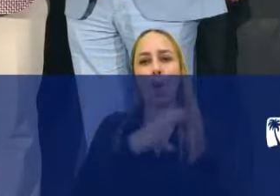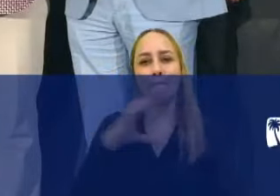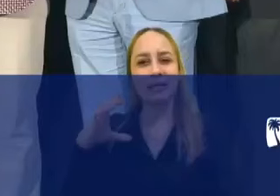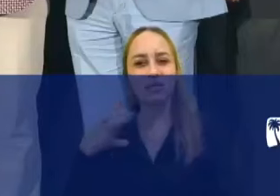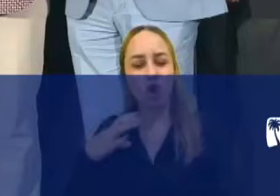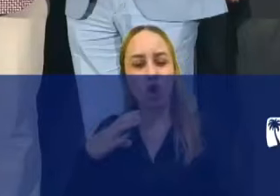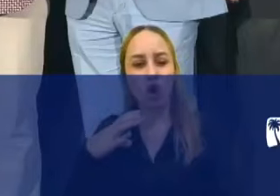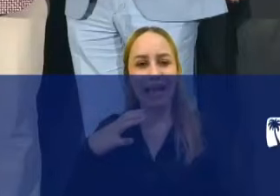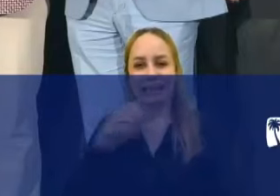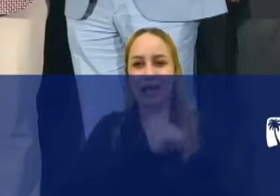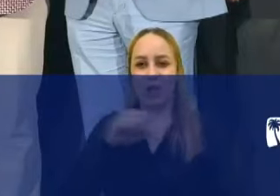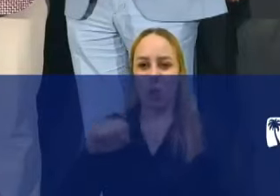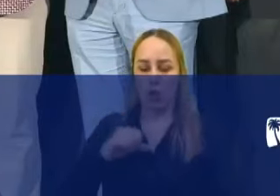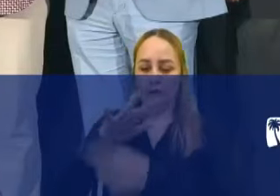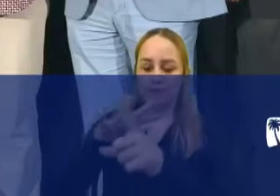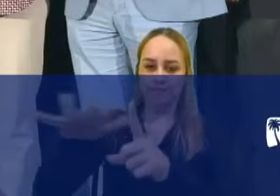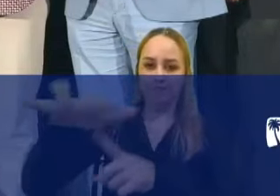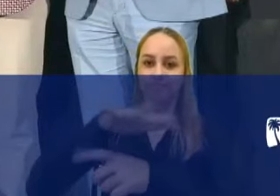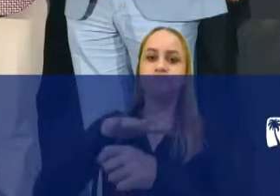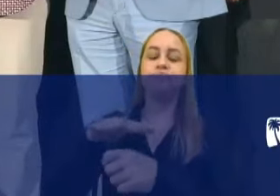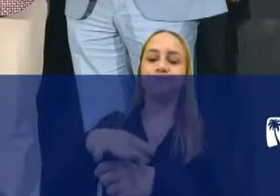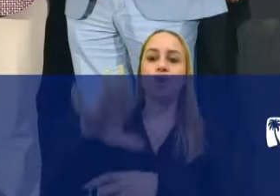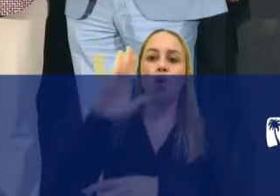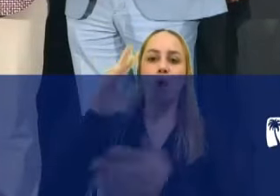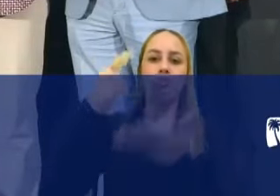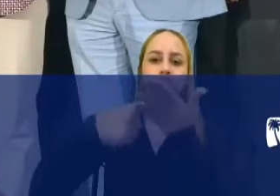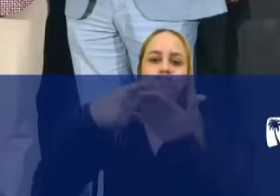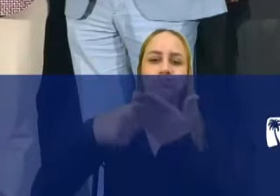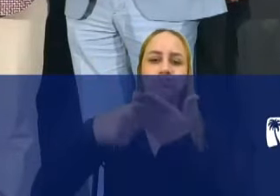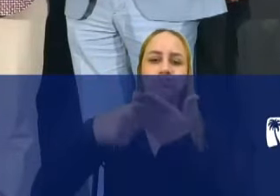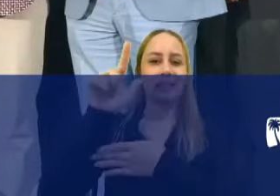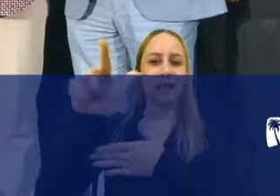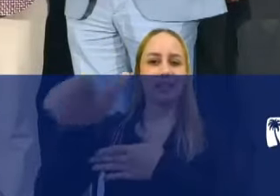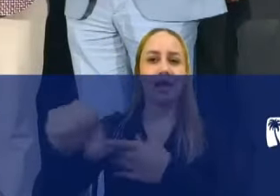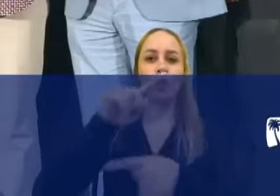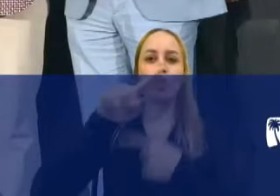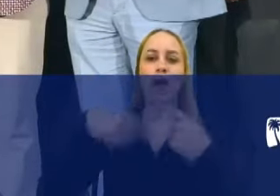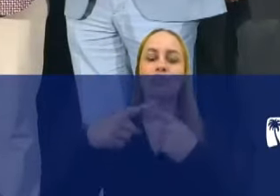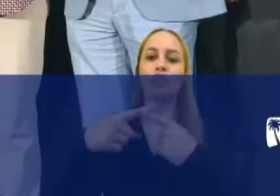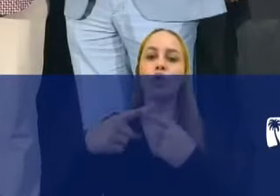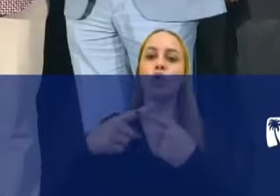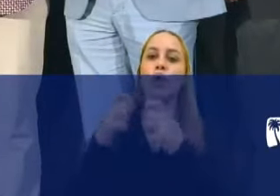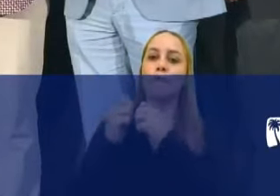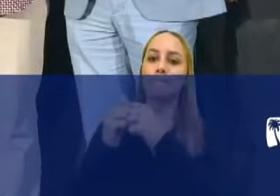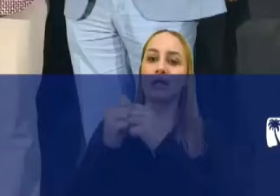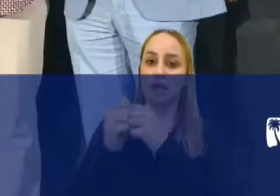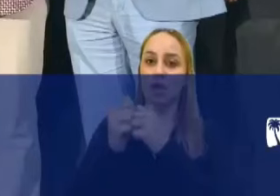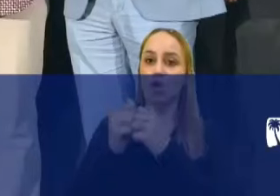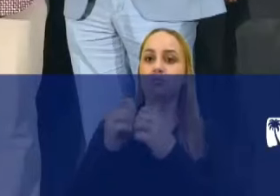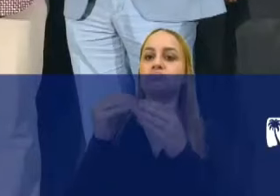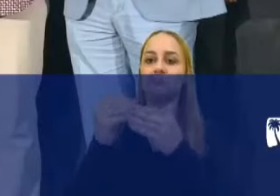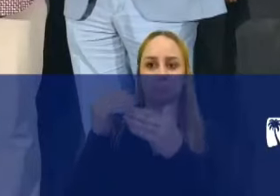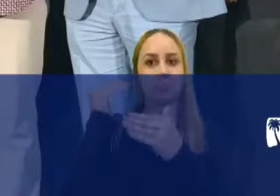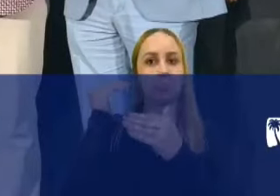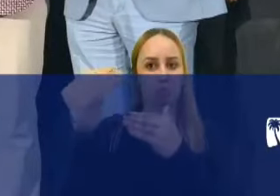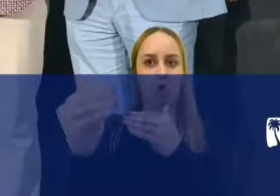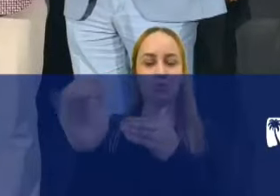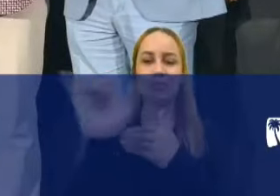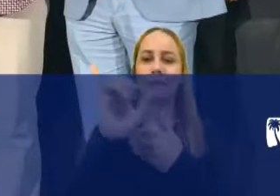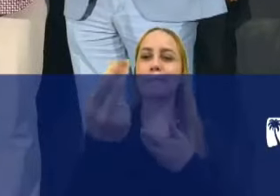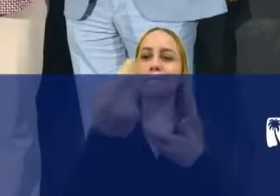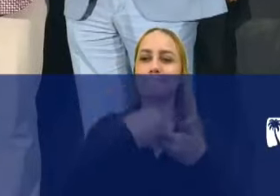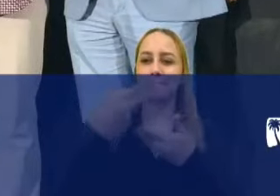termine este proceso de contabilidad de Voto se lleve a cabo Entonces vamos entonces hablar el tema de las las